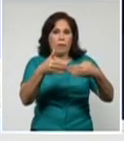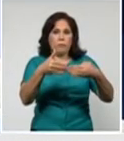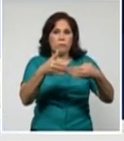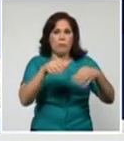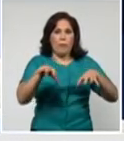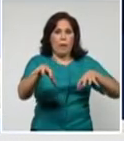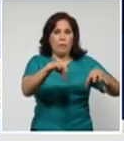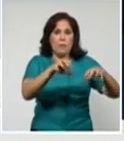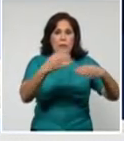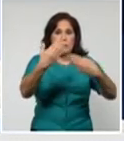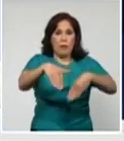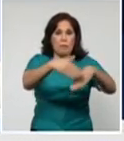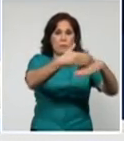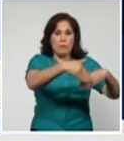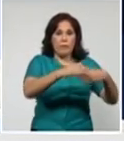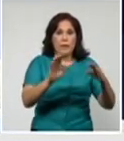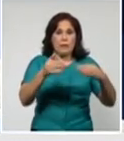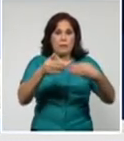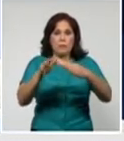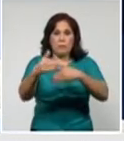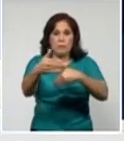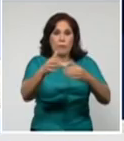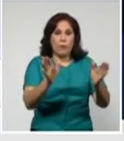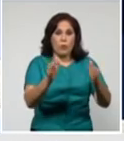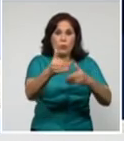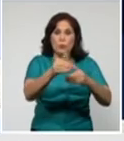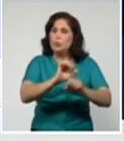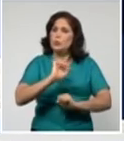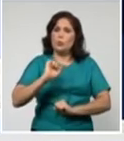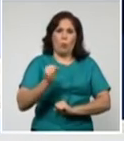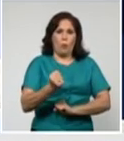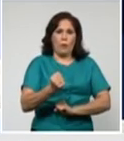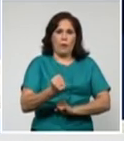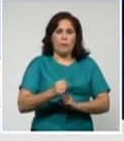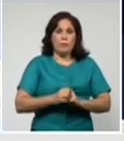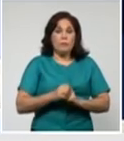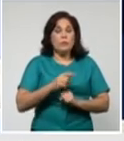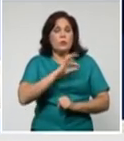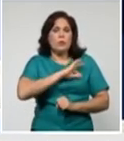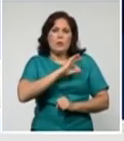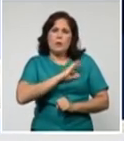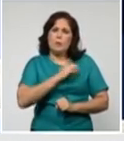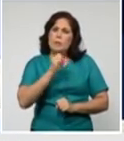Y yo lo digo, y lo digo con sentimiento,